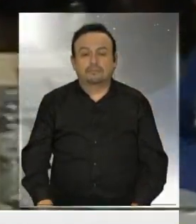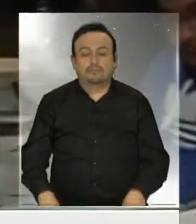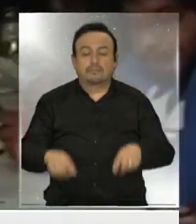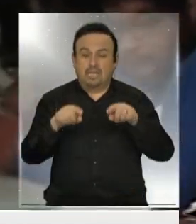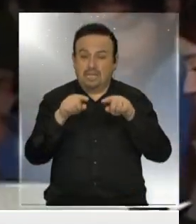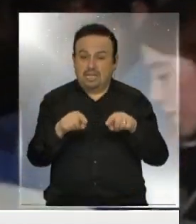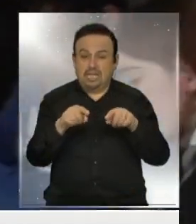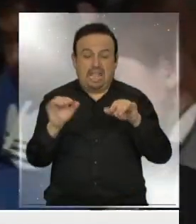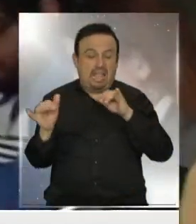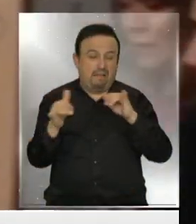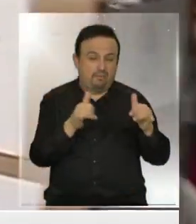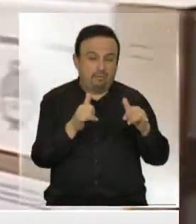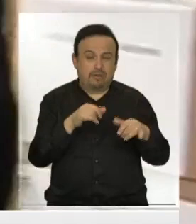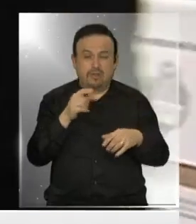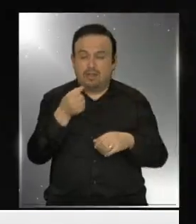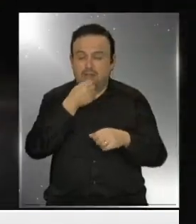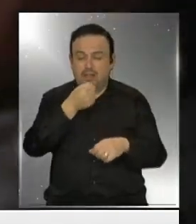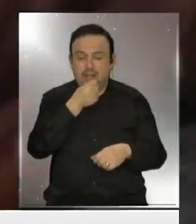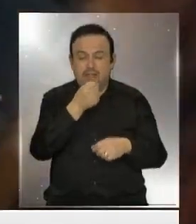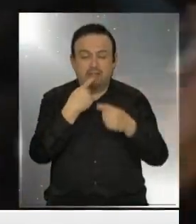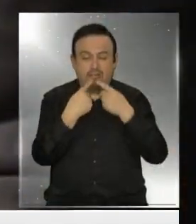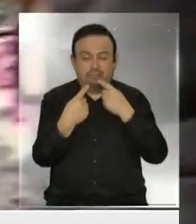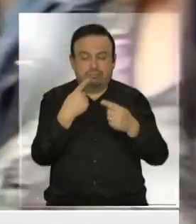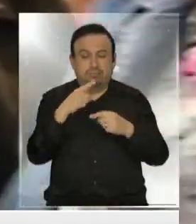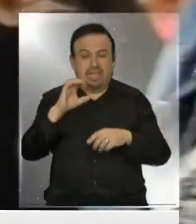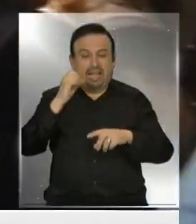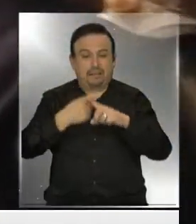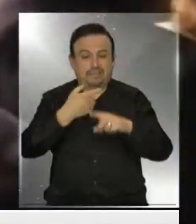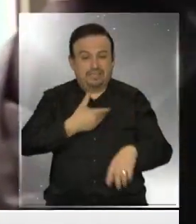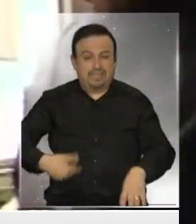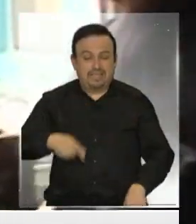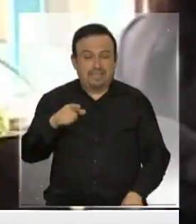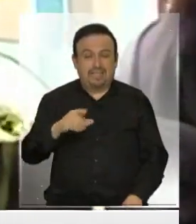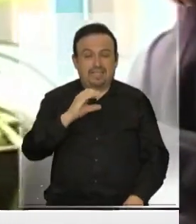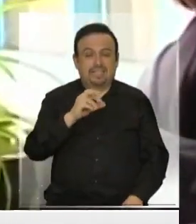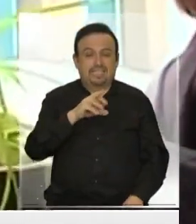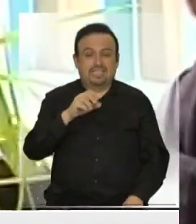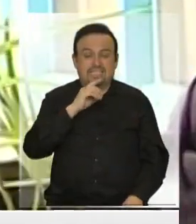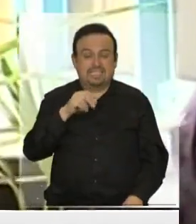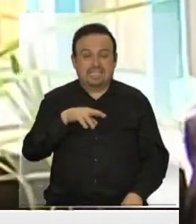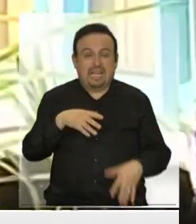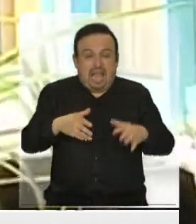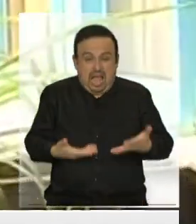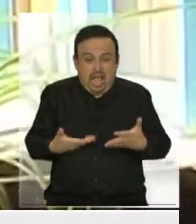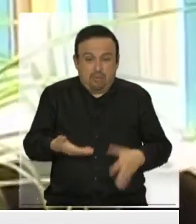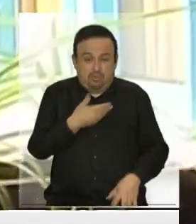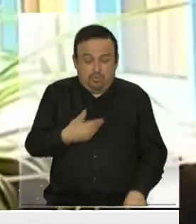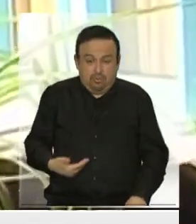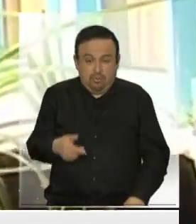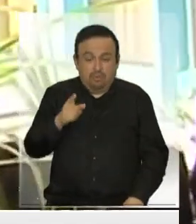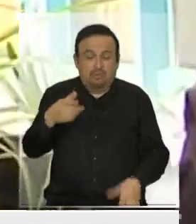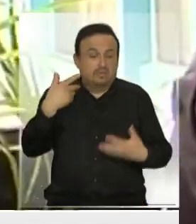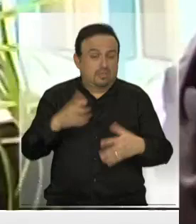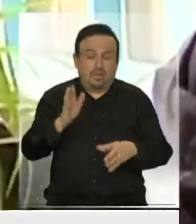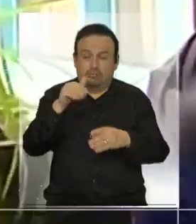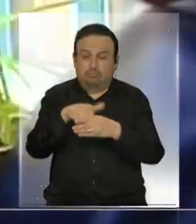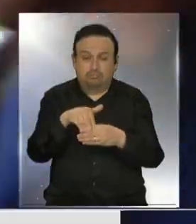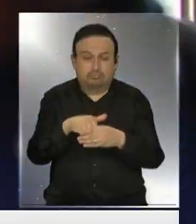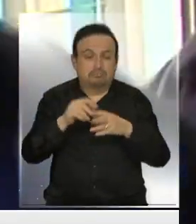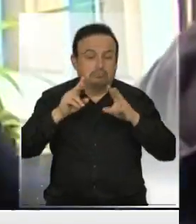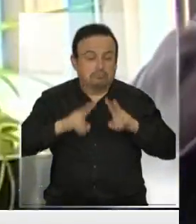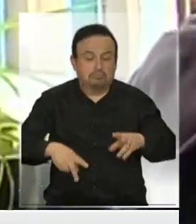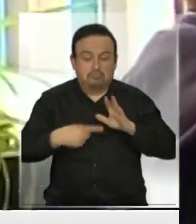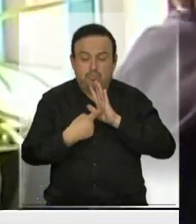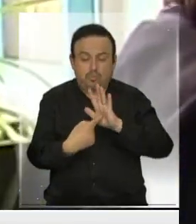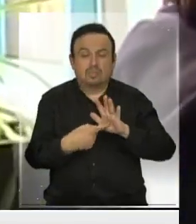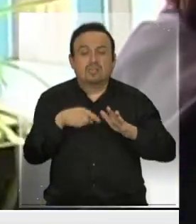Bueno, ahí bromeando con los periodistas se mostró la expresidenta Cristina Fernández, mientras que el actual mandatario también ya votó, se mostró tranquilo y